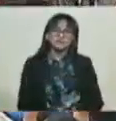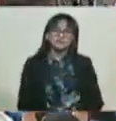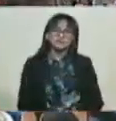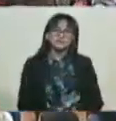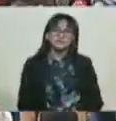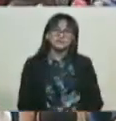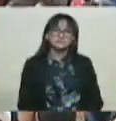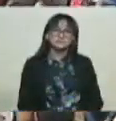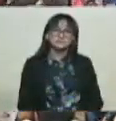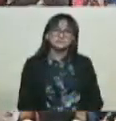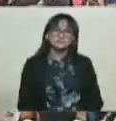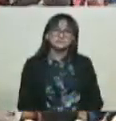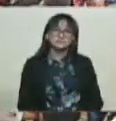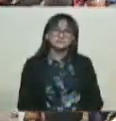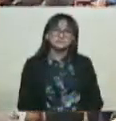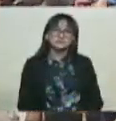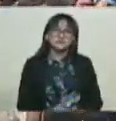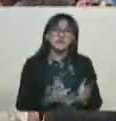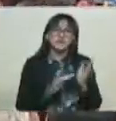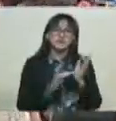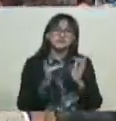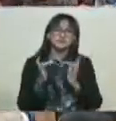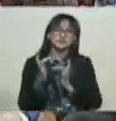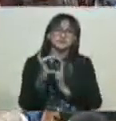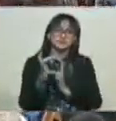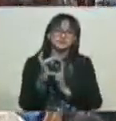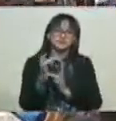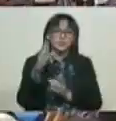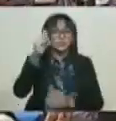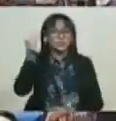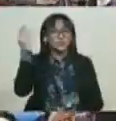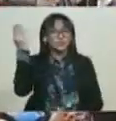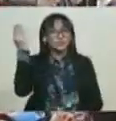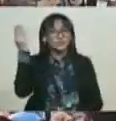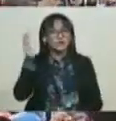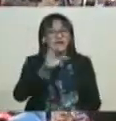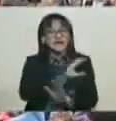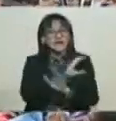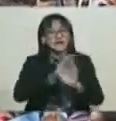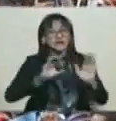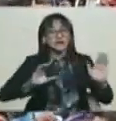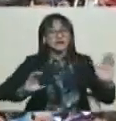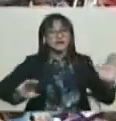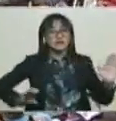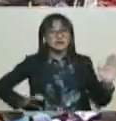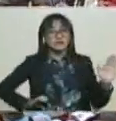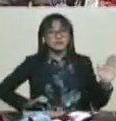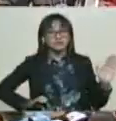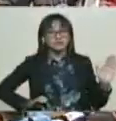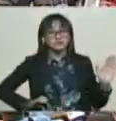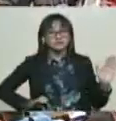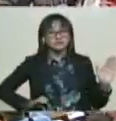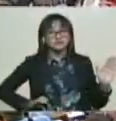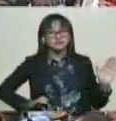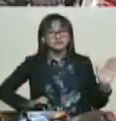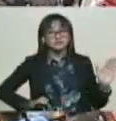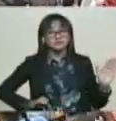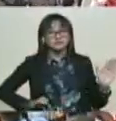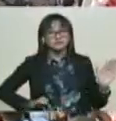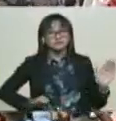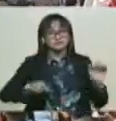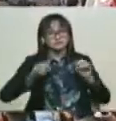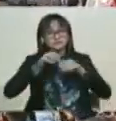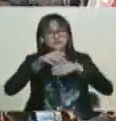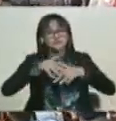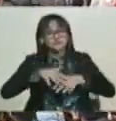a nuestro señor jesús el cristo redentor que bañe con su sangre